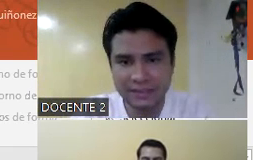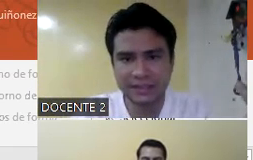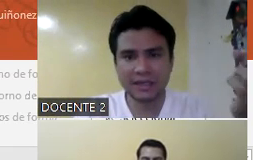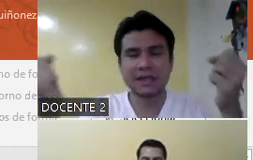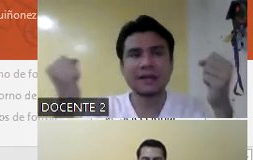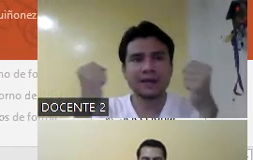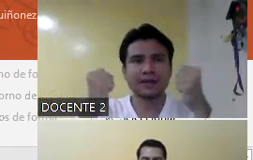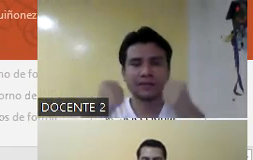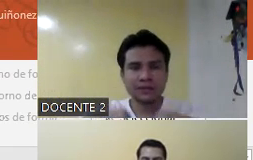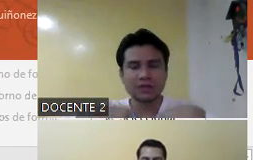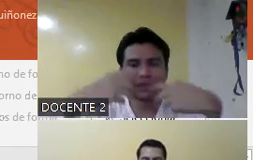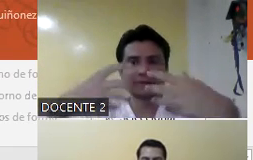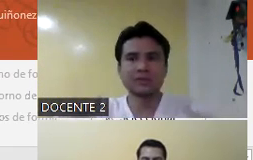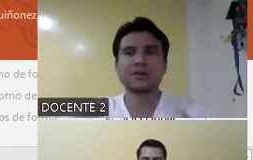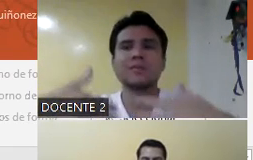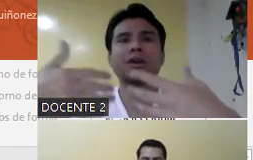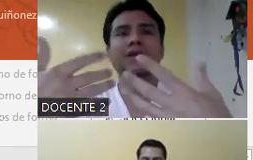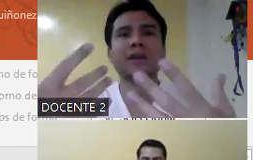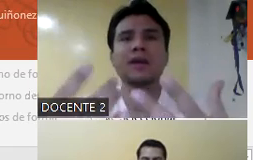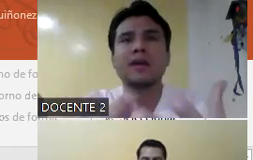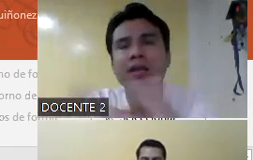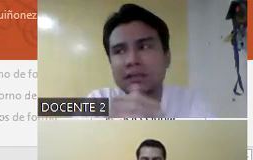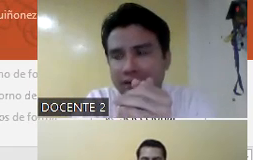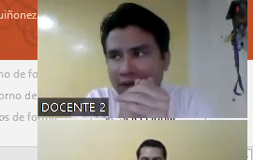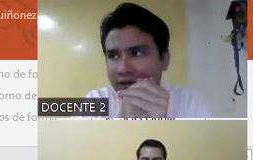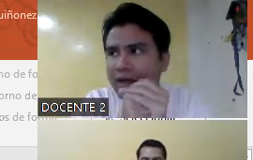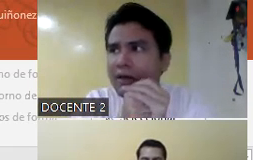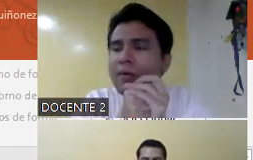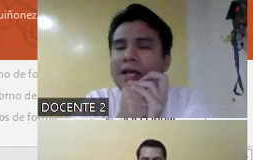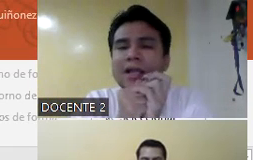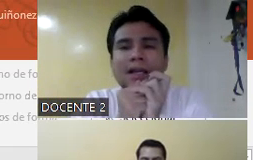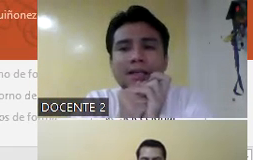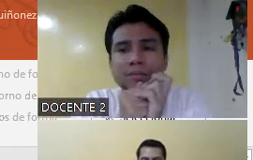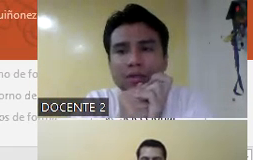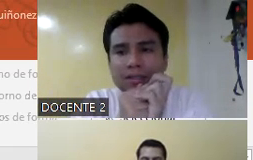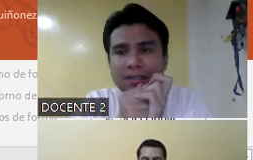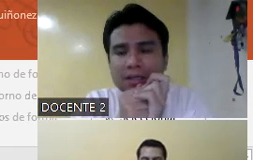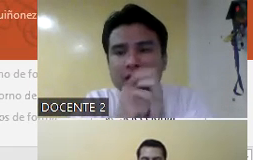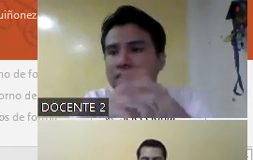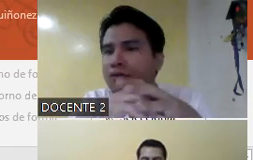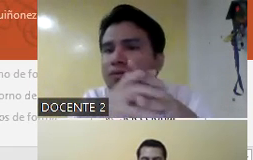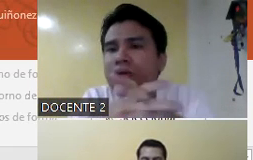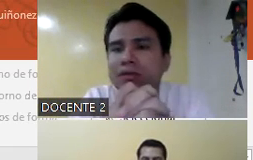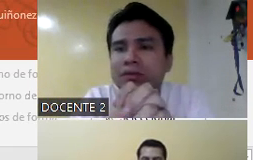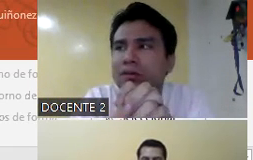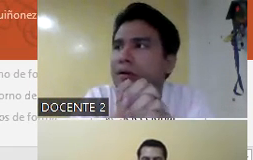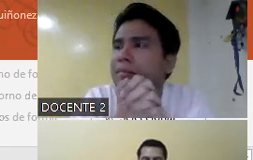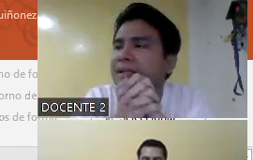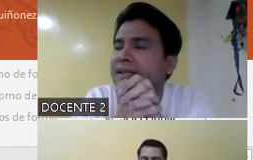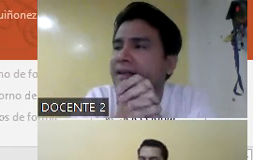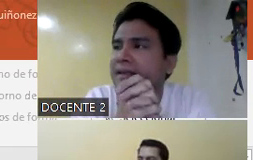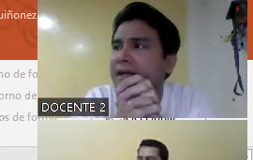una capacidad de recepción, de transmisión y por ende de circulación adecuada de las respuestas,